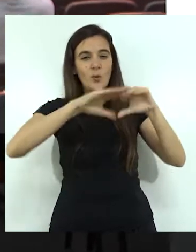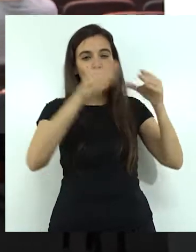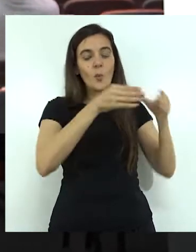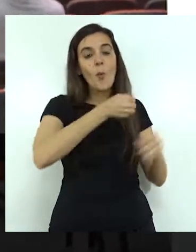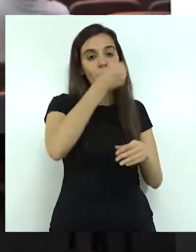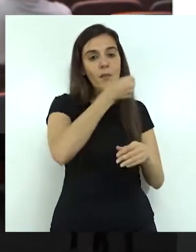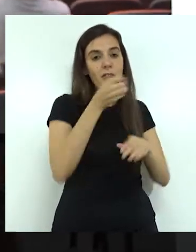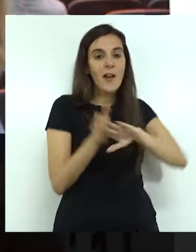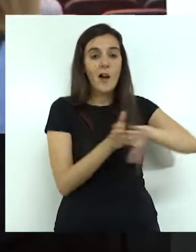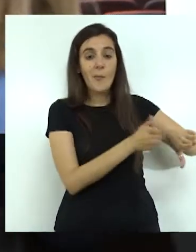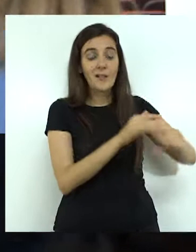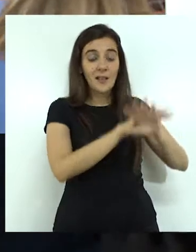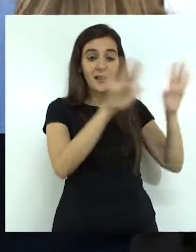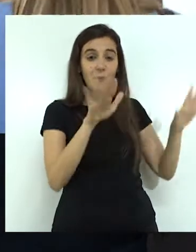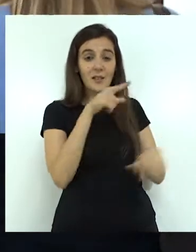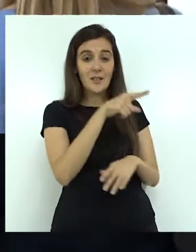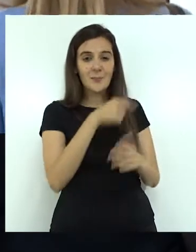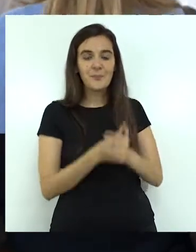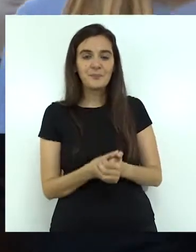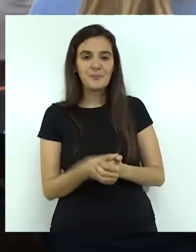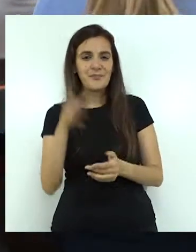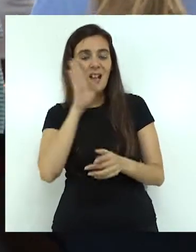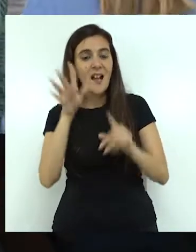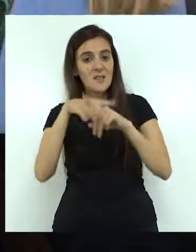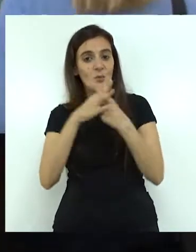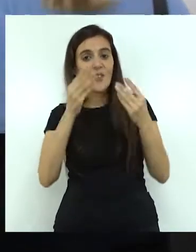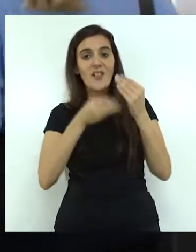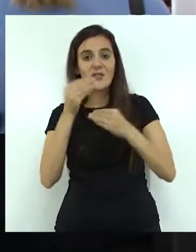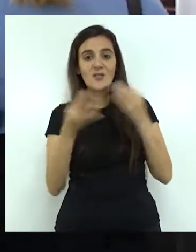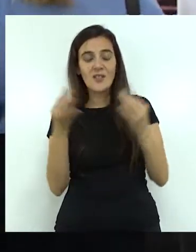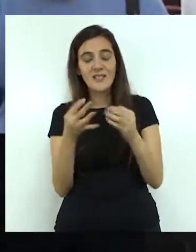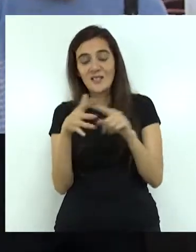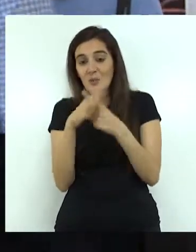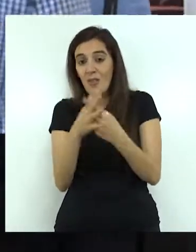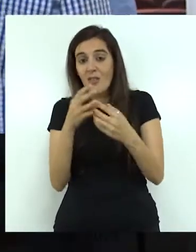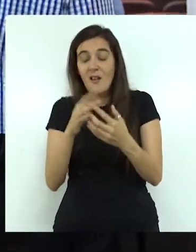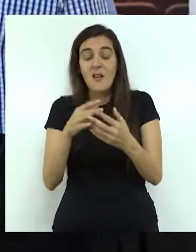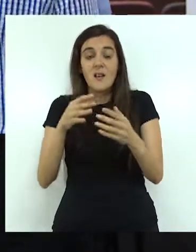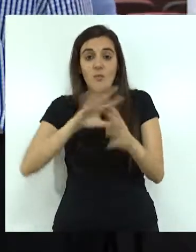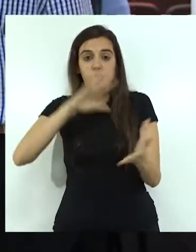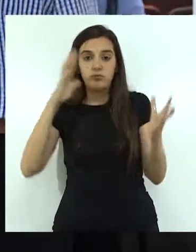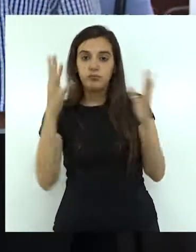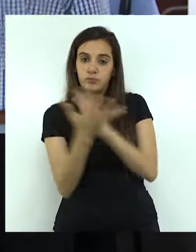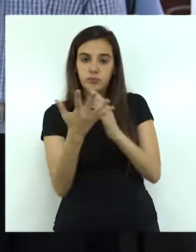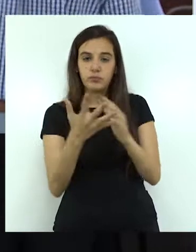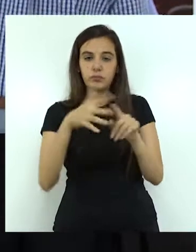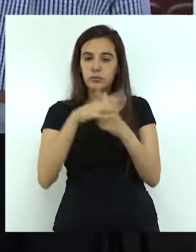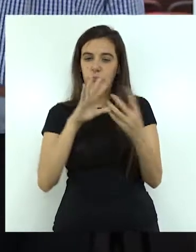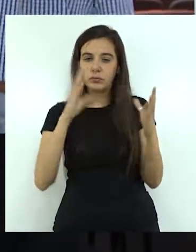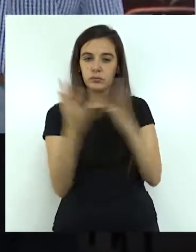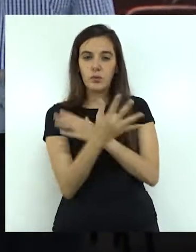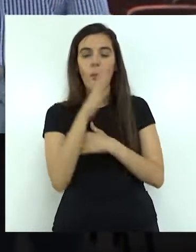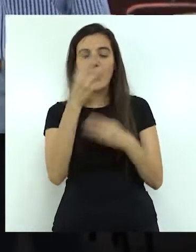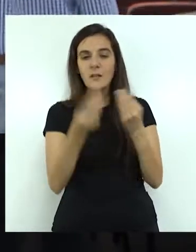entonces todo eso ha hecho en este momento que es altera la situación que eso es algo que va a tener una